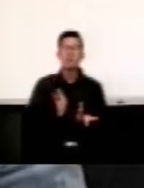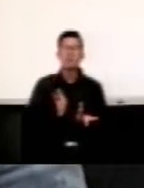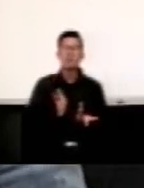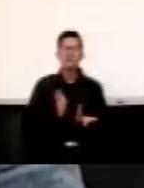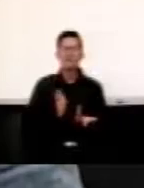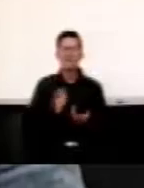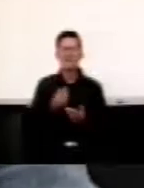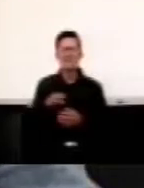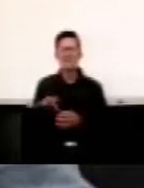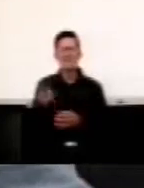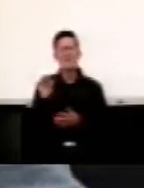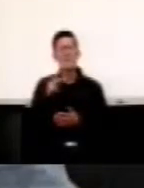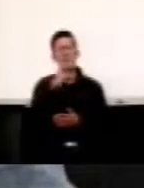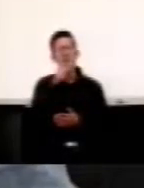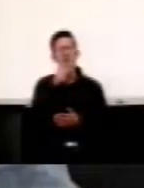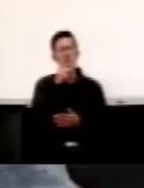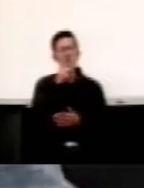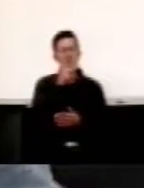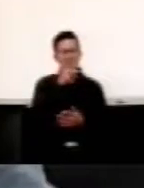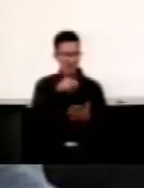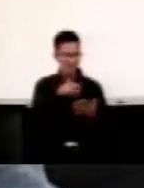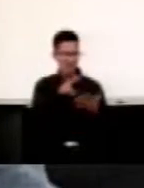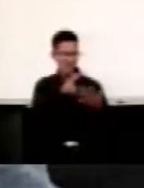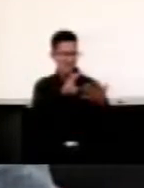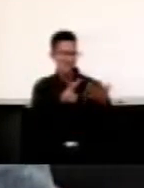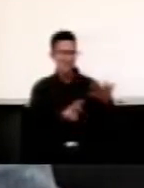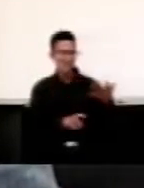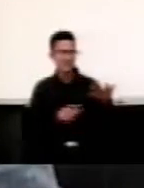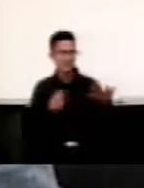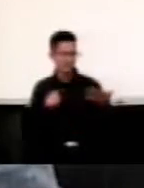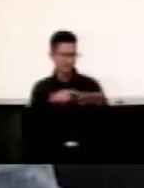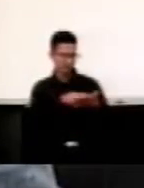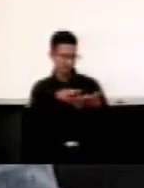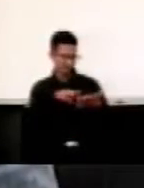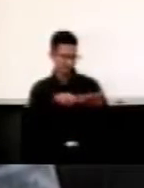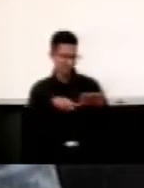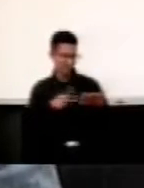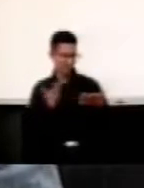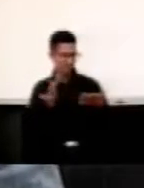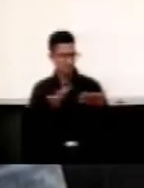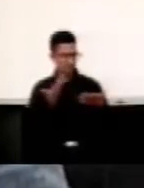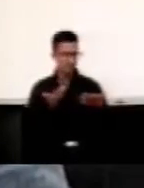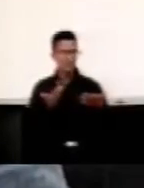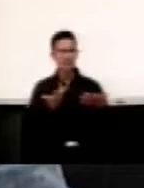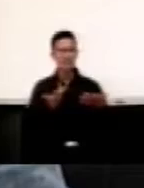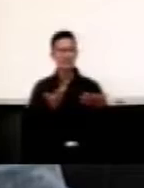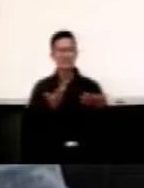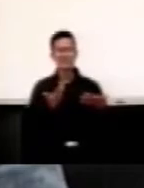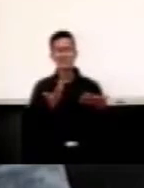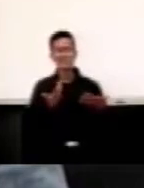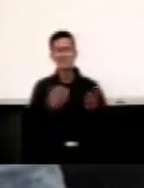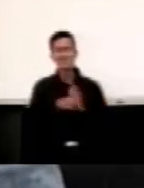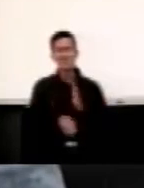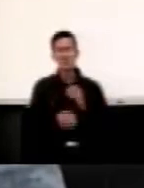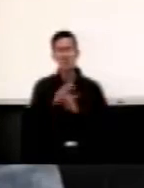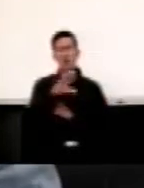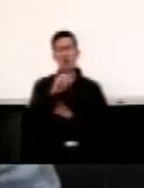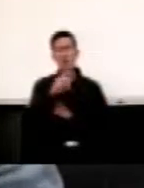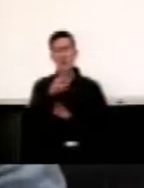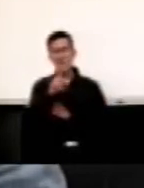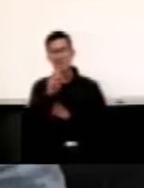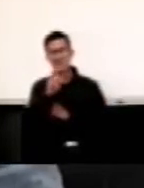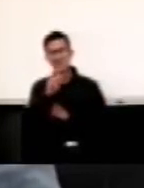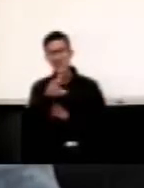variables, que son variables muy técnicas y absolutamente todas son cuantitativas, como la competitividad,